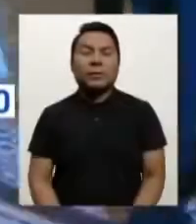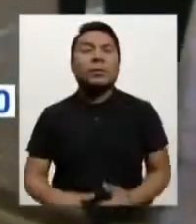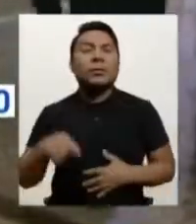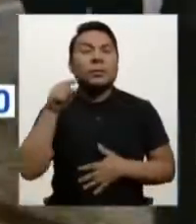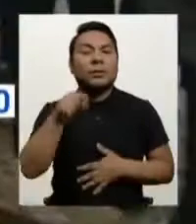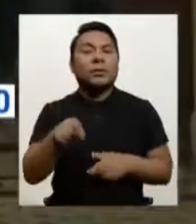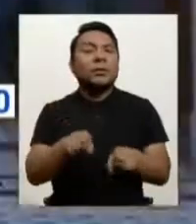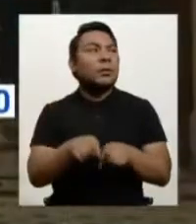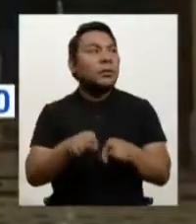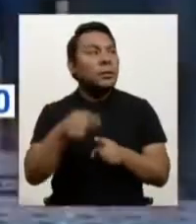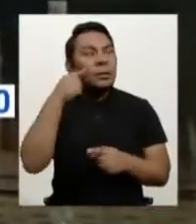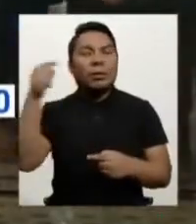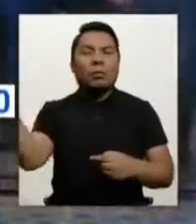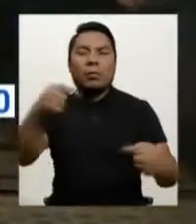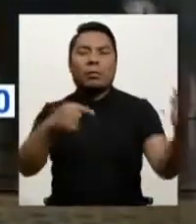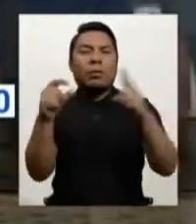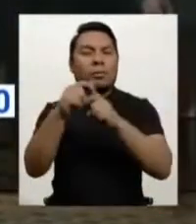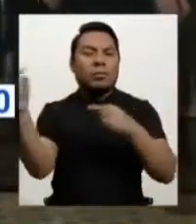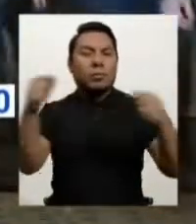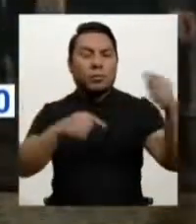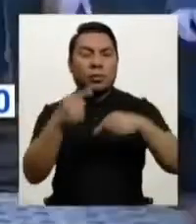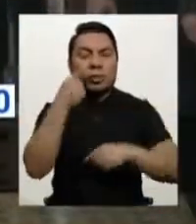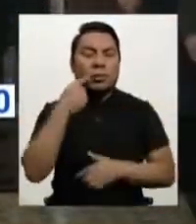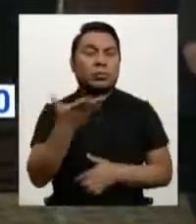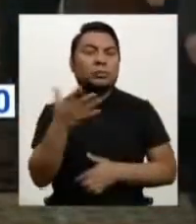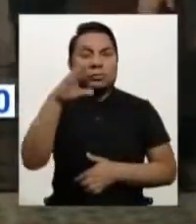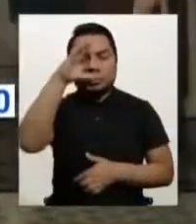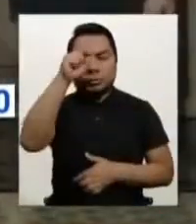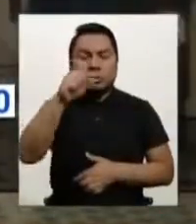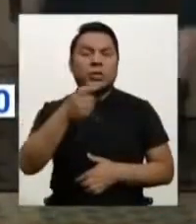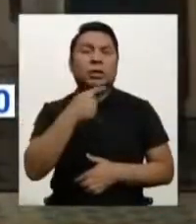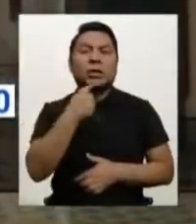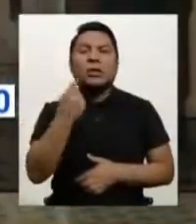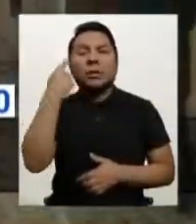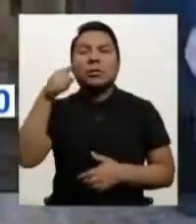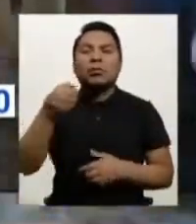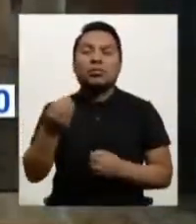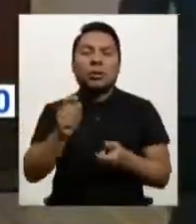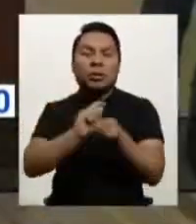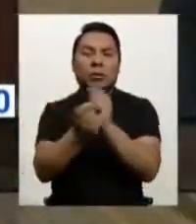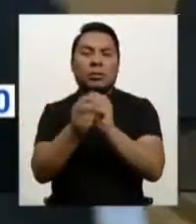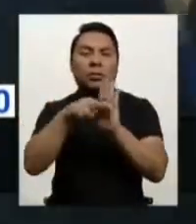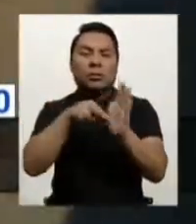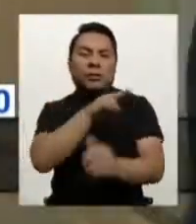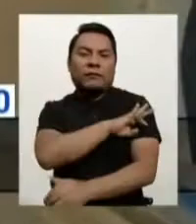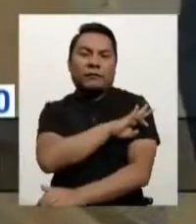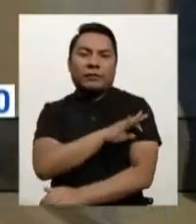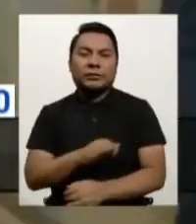Cruce de insultos entre Donald Trump y un senador republicano por la reforma fiscal.